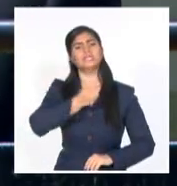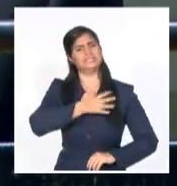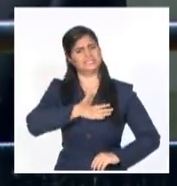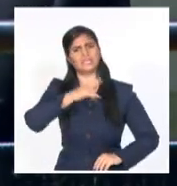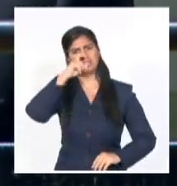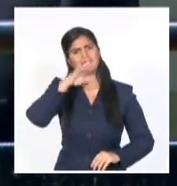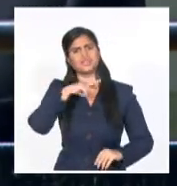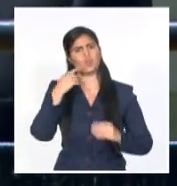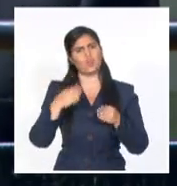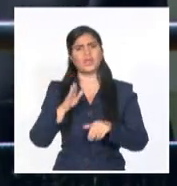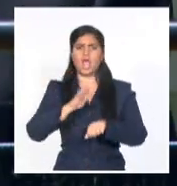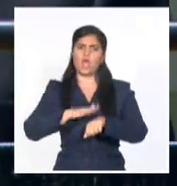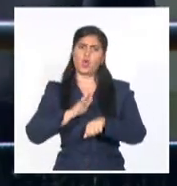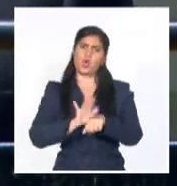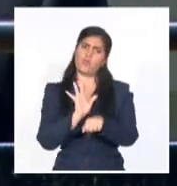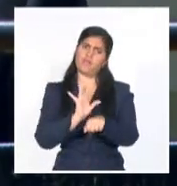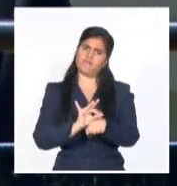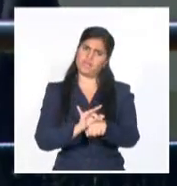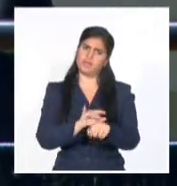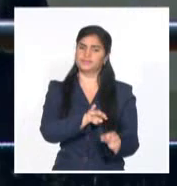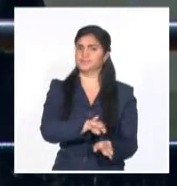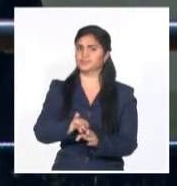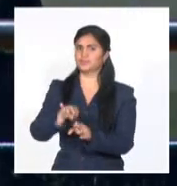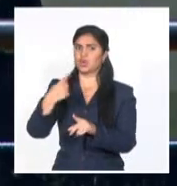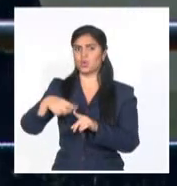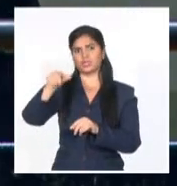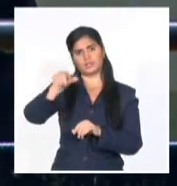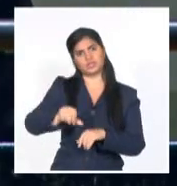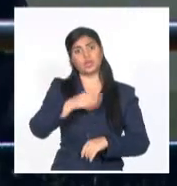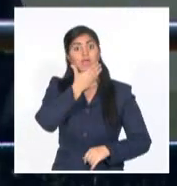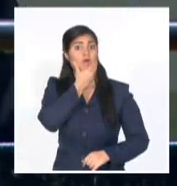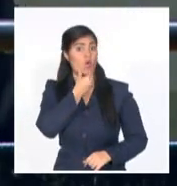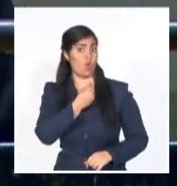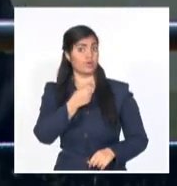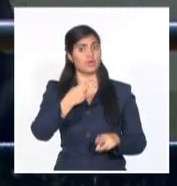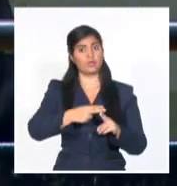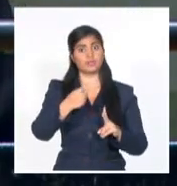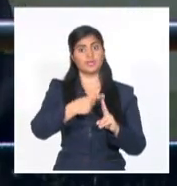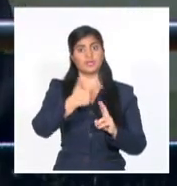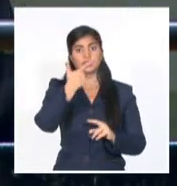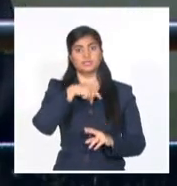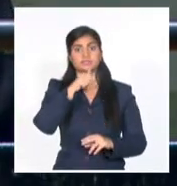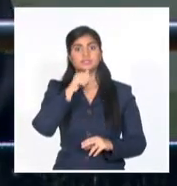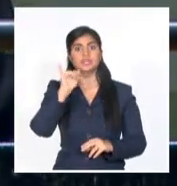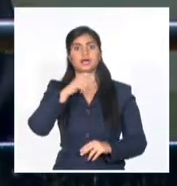Yadier y Abel son adolescentes de 14 años.